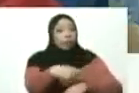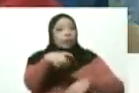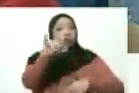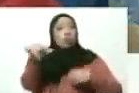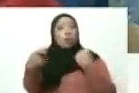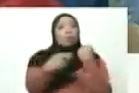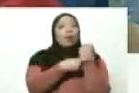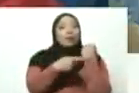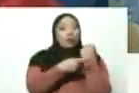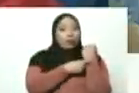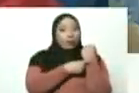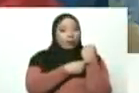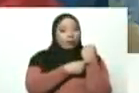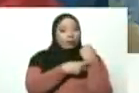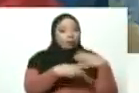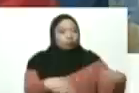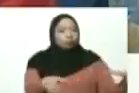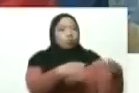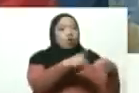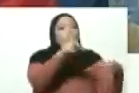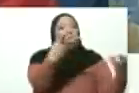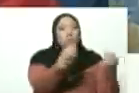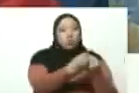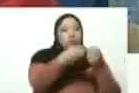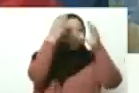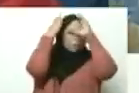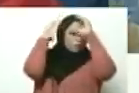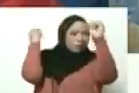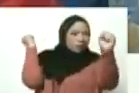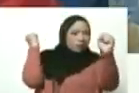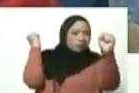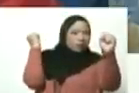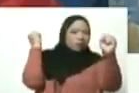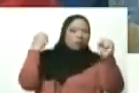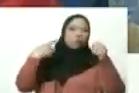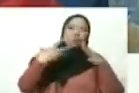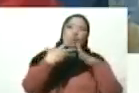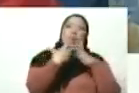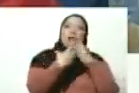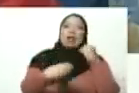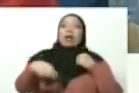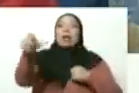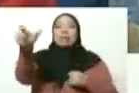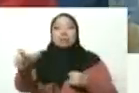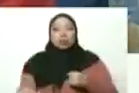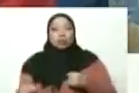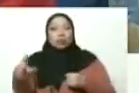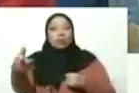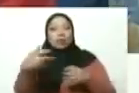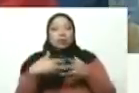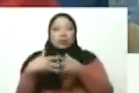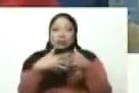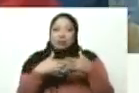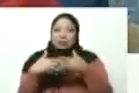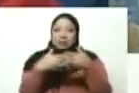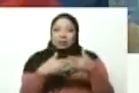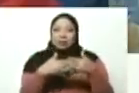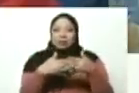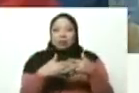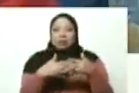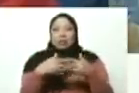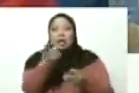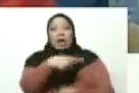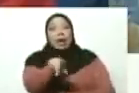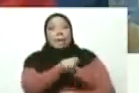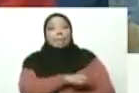también fantasma calderón berti le retirará la solicitud de extradición a la a esta persona